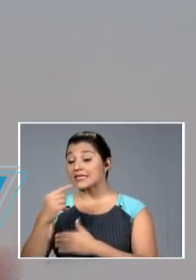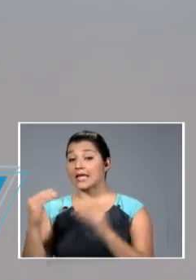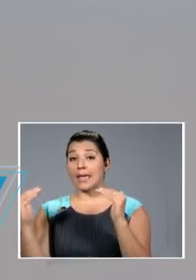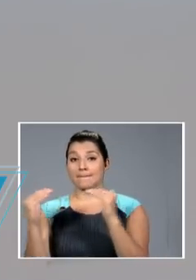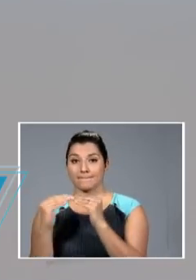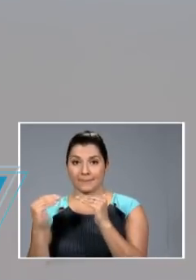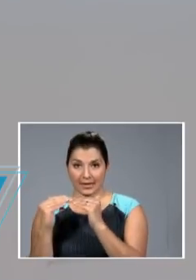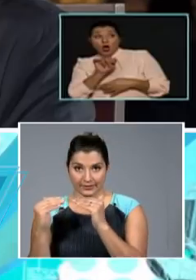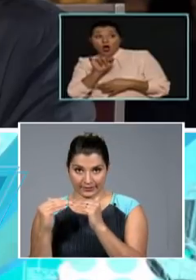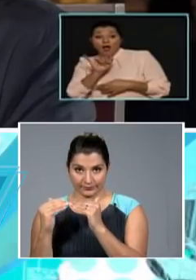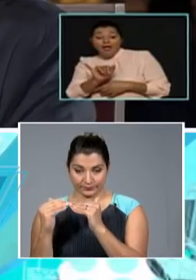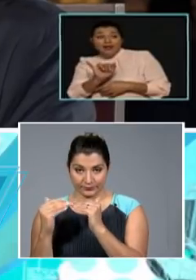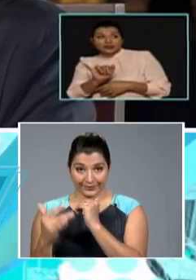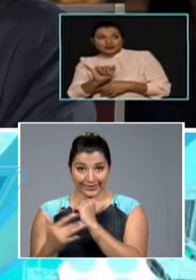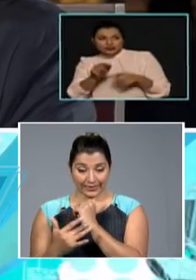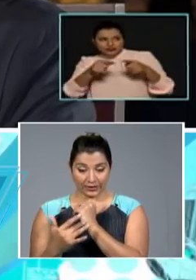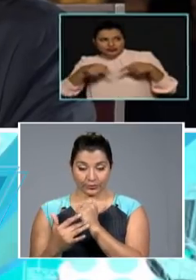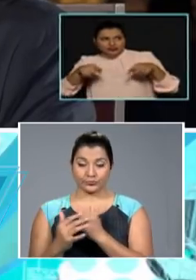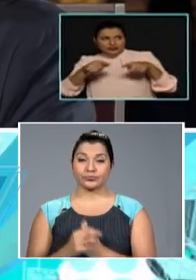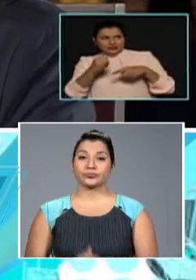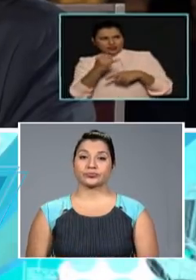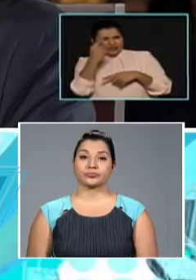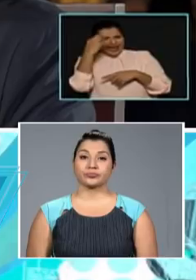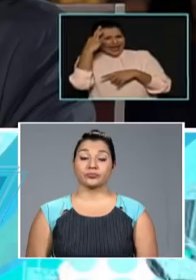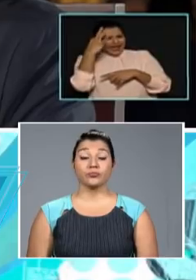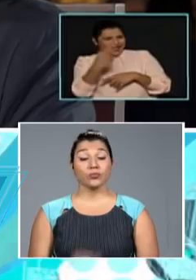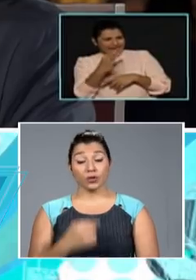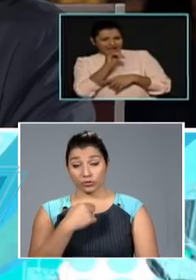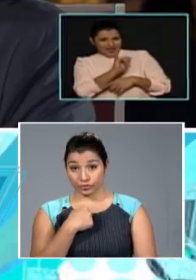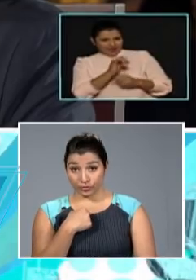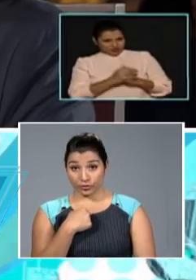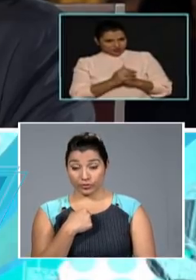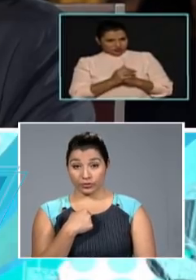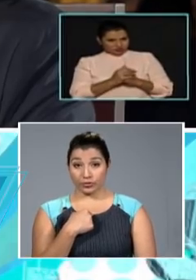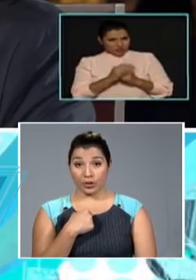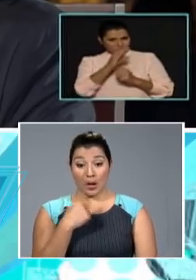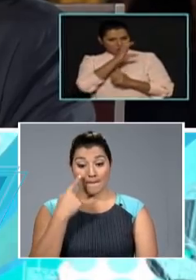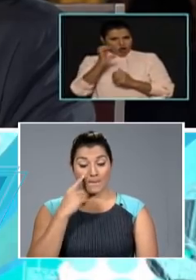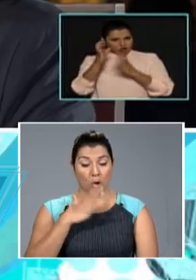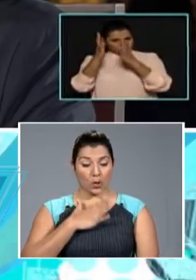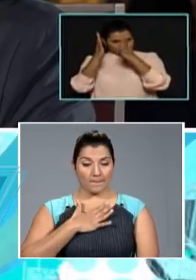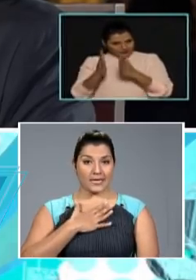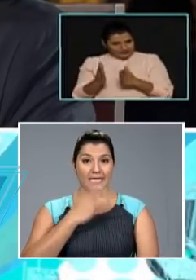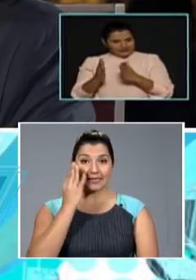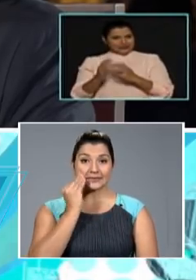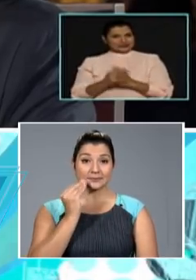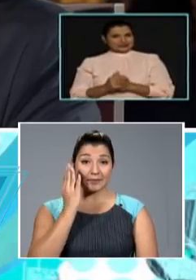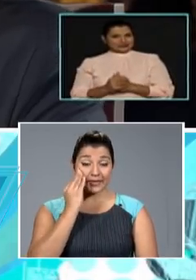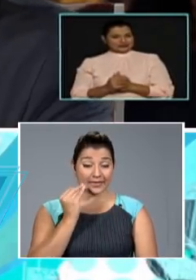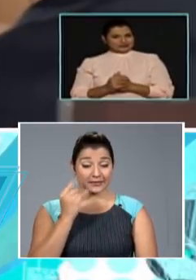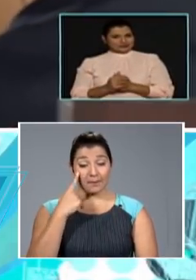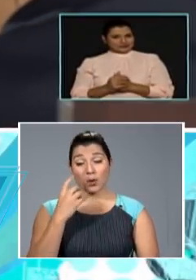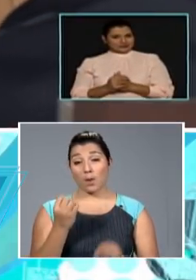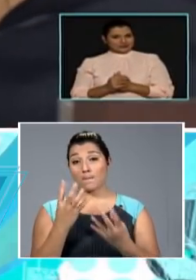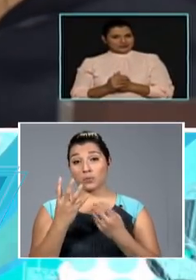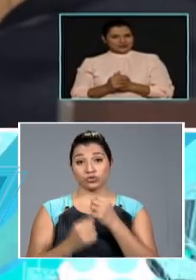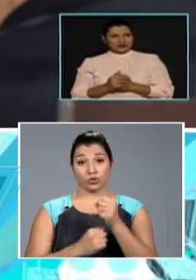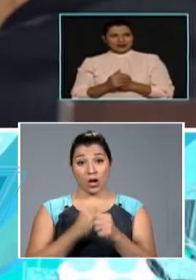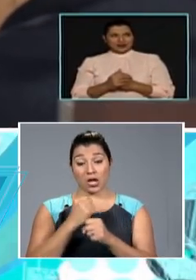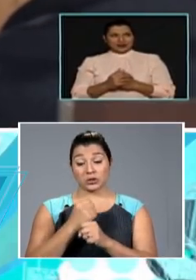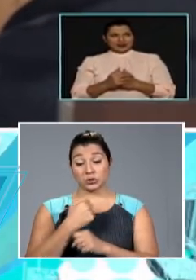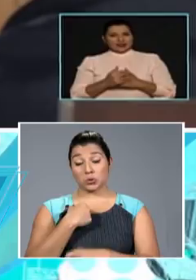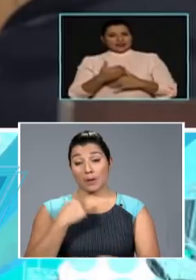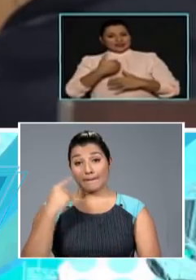empate técnico, ¿verdad? Yo en este caso, por la experiencia que hemos tenido durante muchos años,